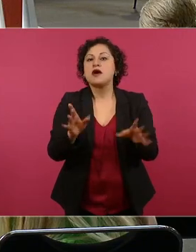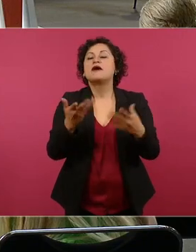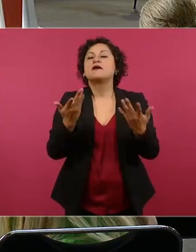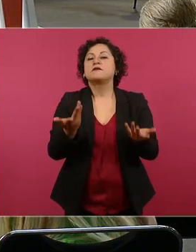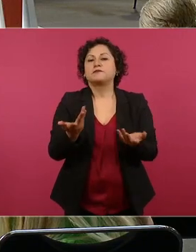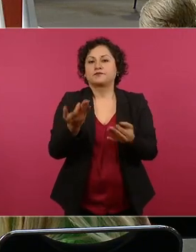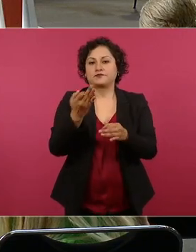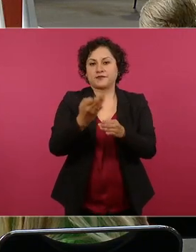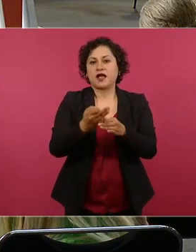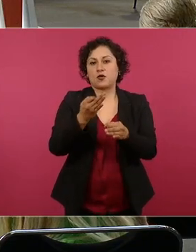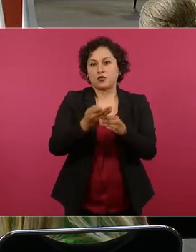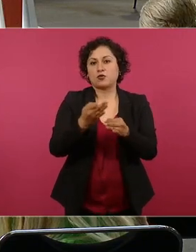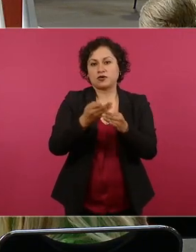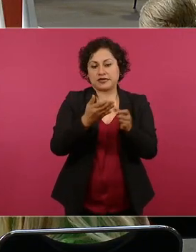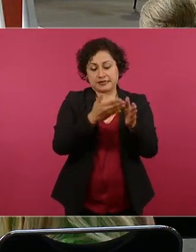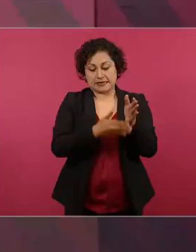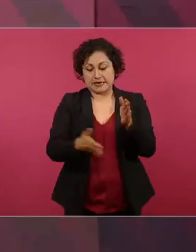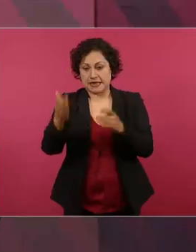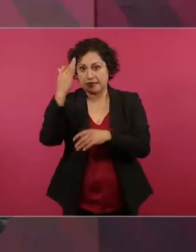de la fruta de temporada,